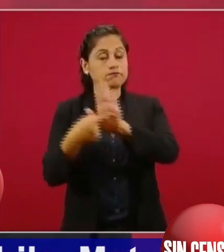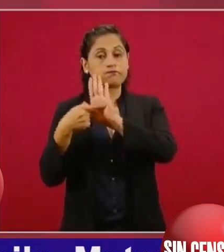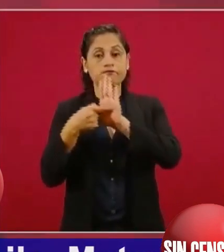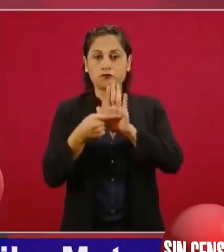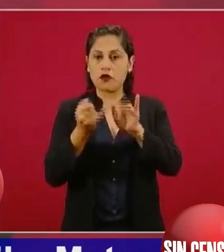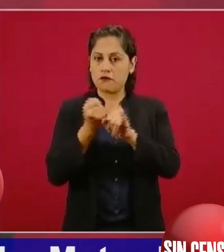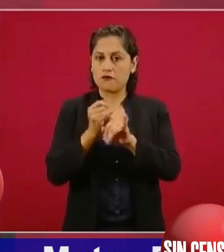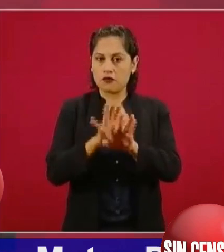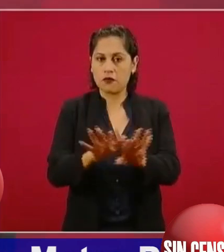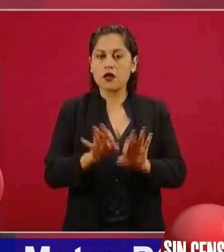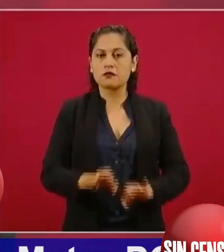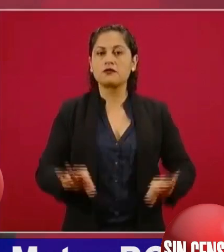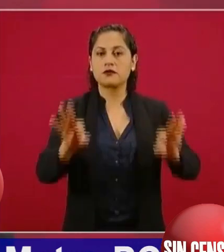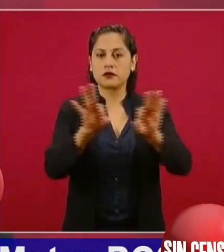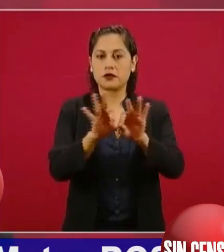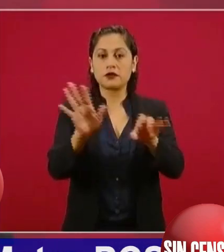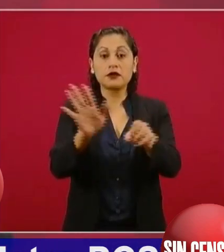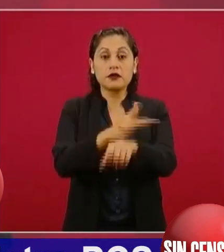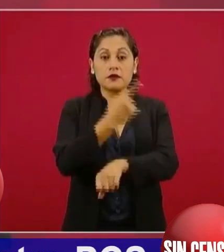había